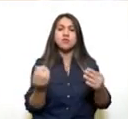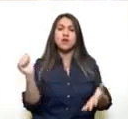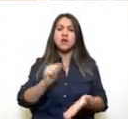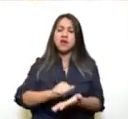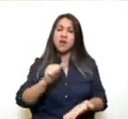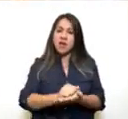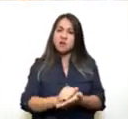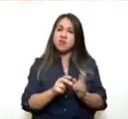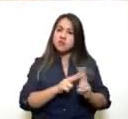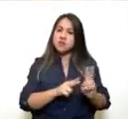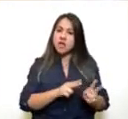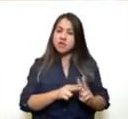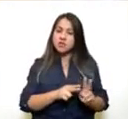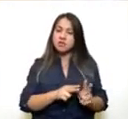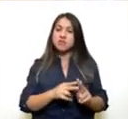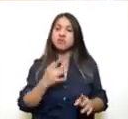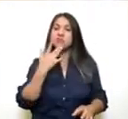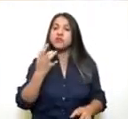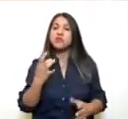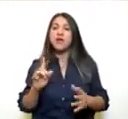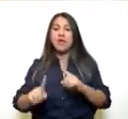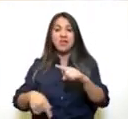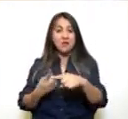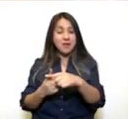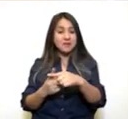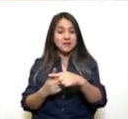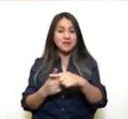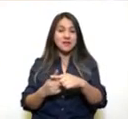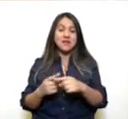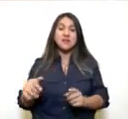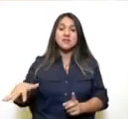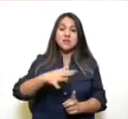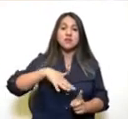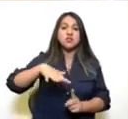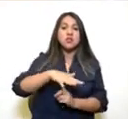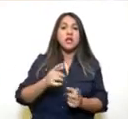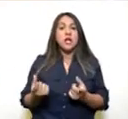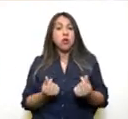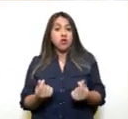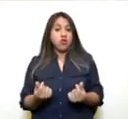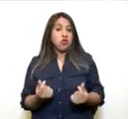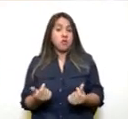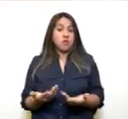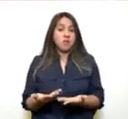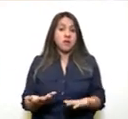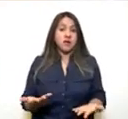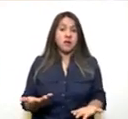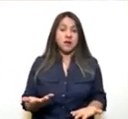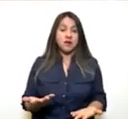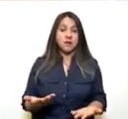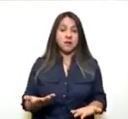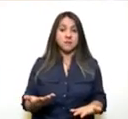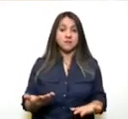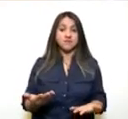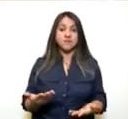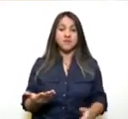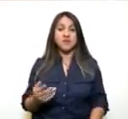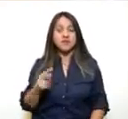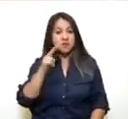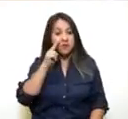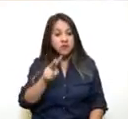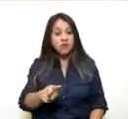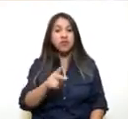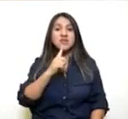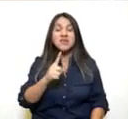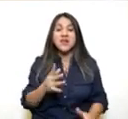que se hicieron porque además la la situación económica por la cual fue medida para optar a